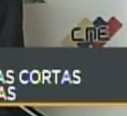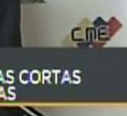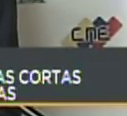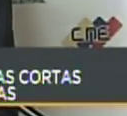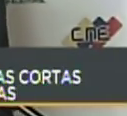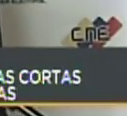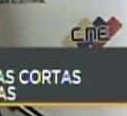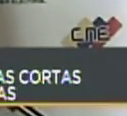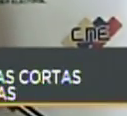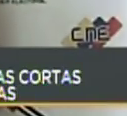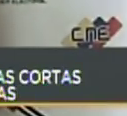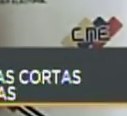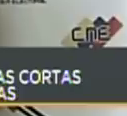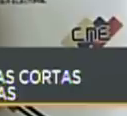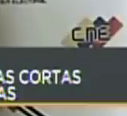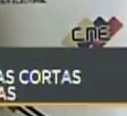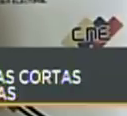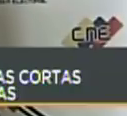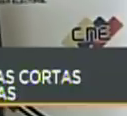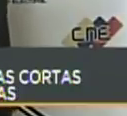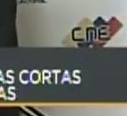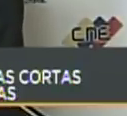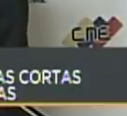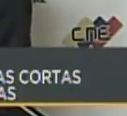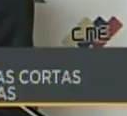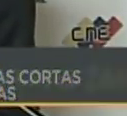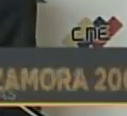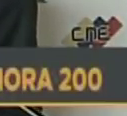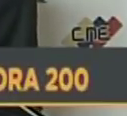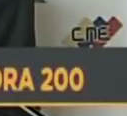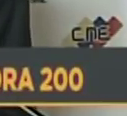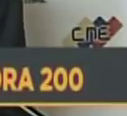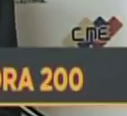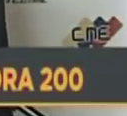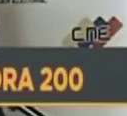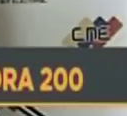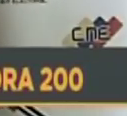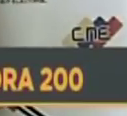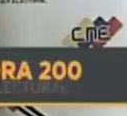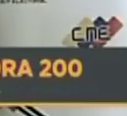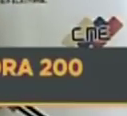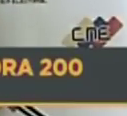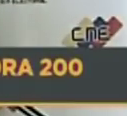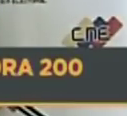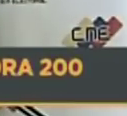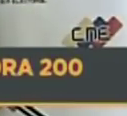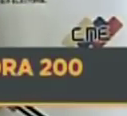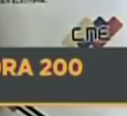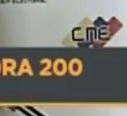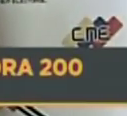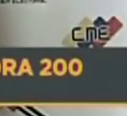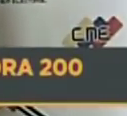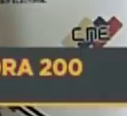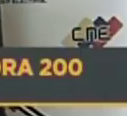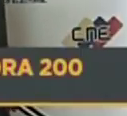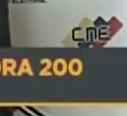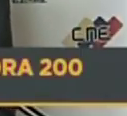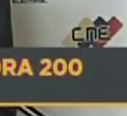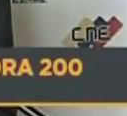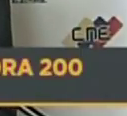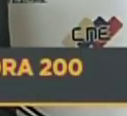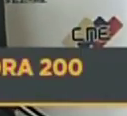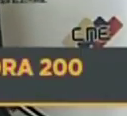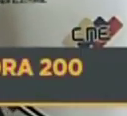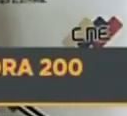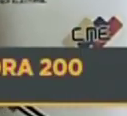hacía pública expresión del odio racial, del odio social y se repetía nuevamente